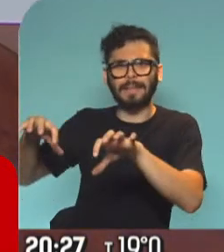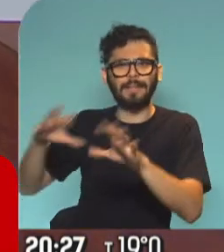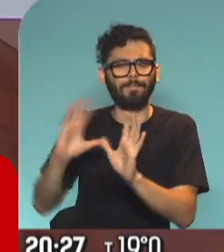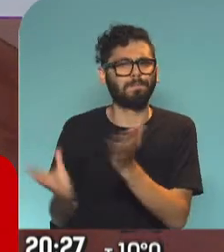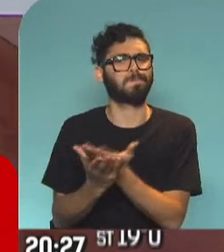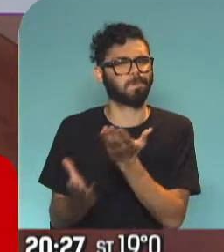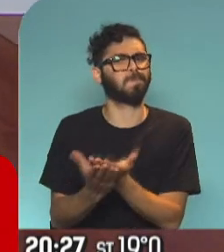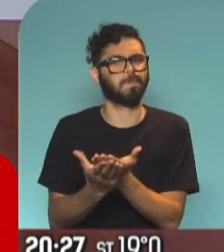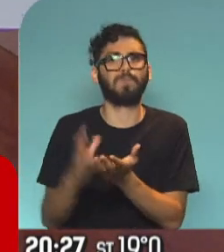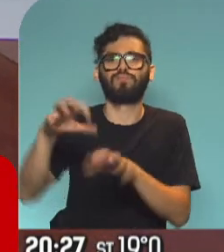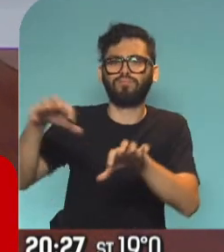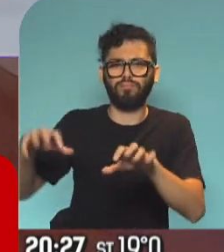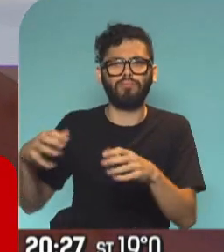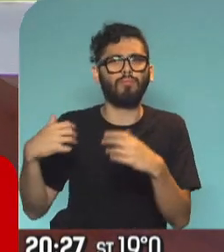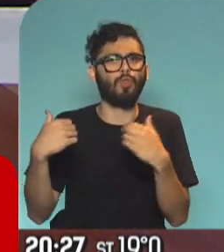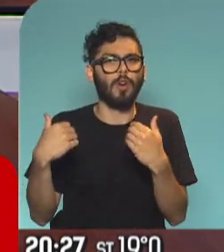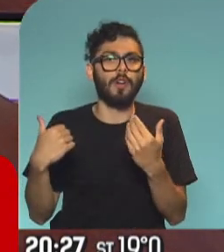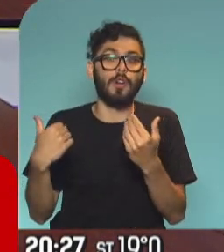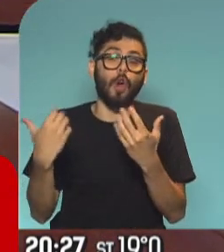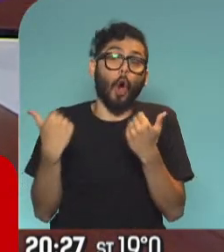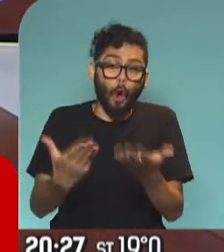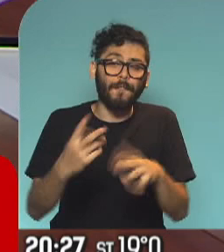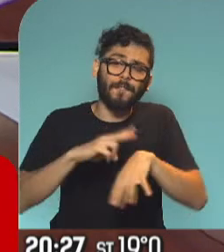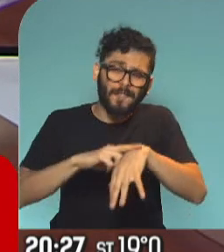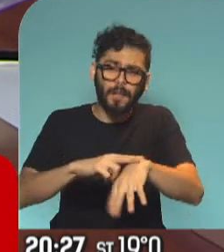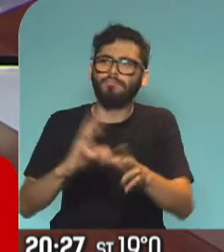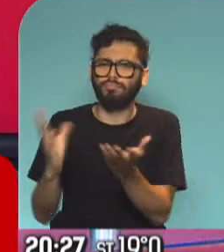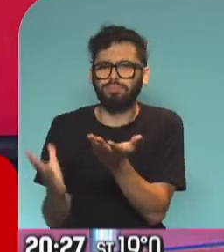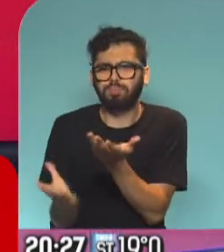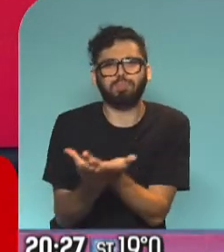interviniendo y recomendando cursos de acción que finalmente derivaron en esta decisión. Gracias, Néstor.